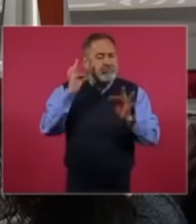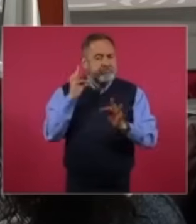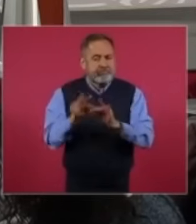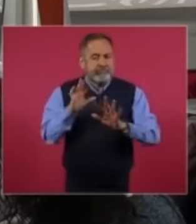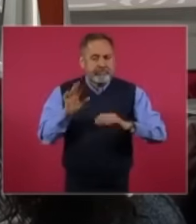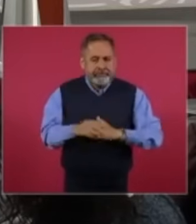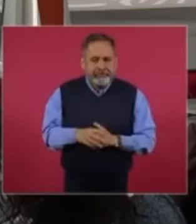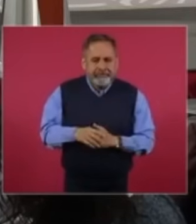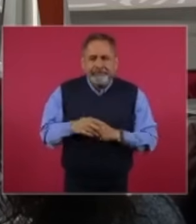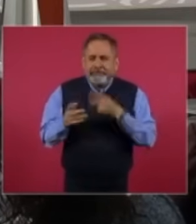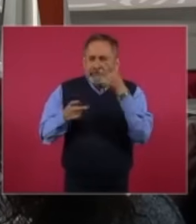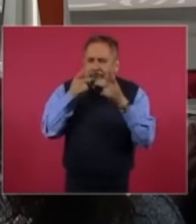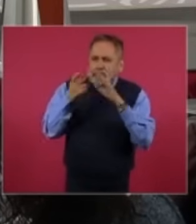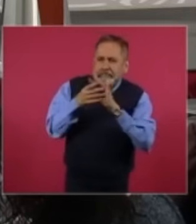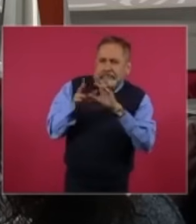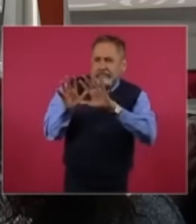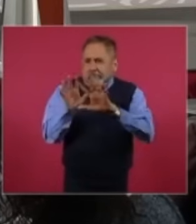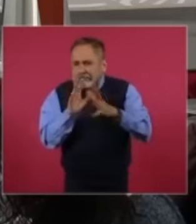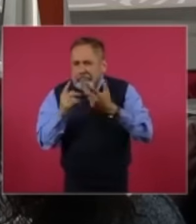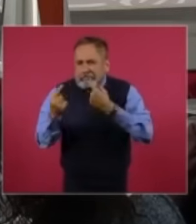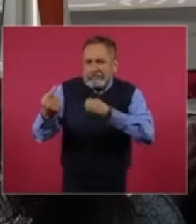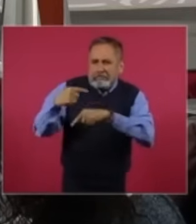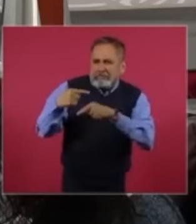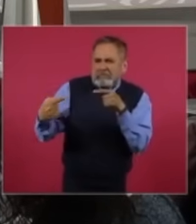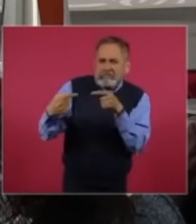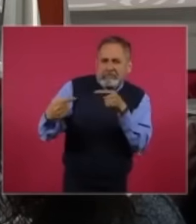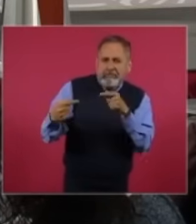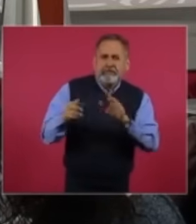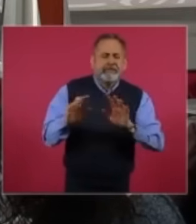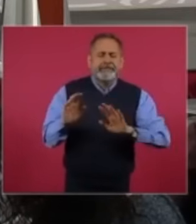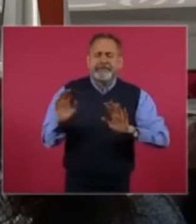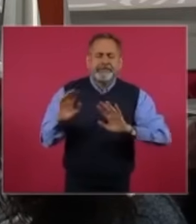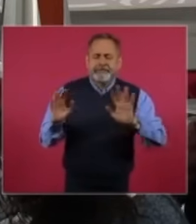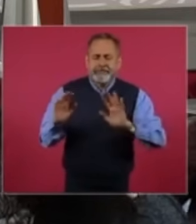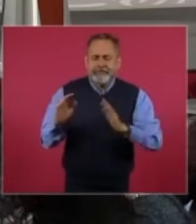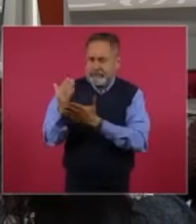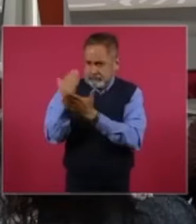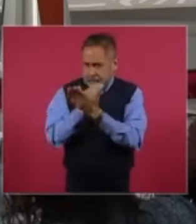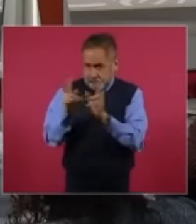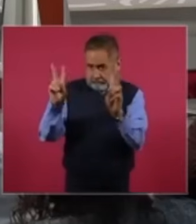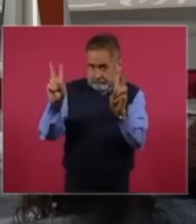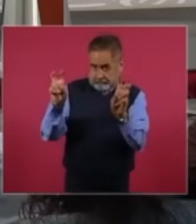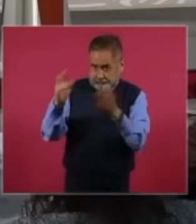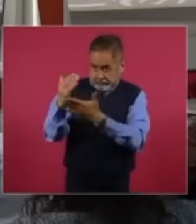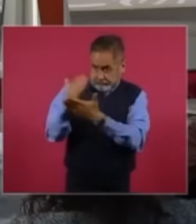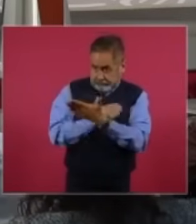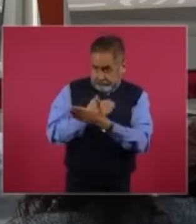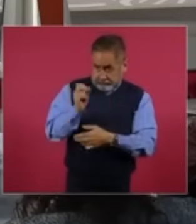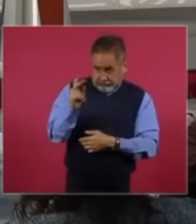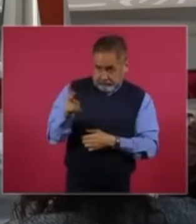para no entrar en confrontación, en polémica.